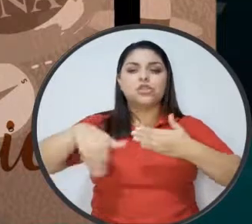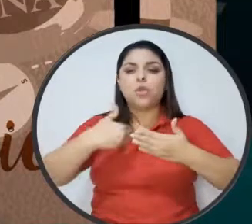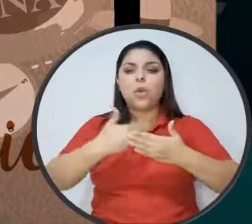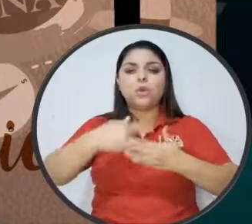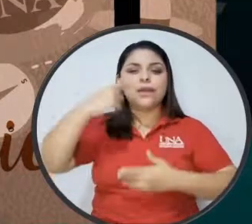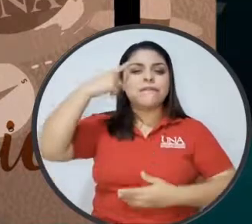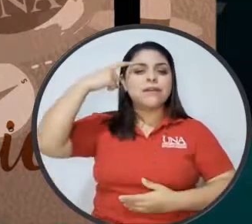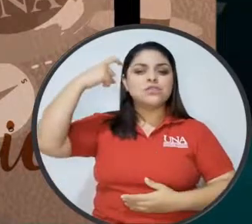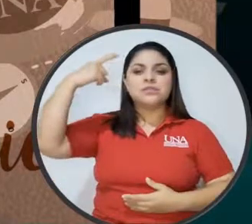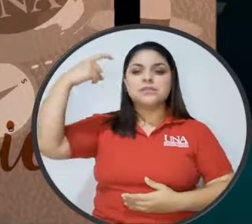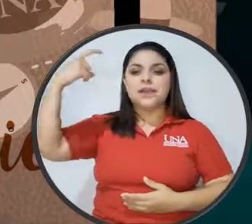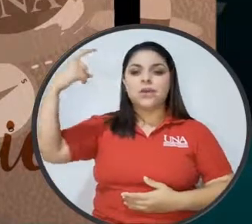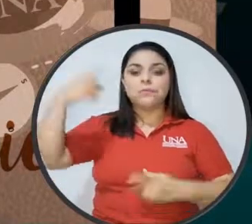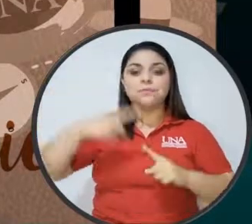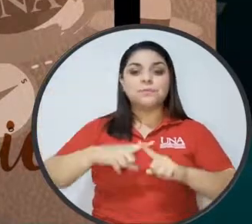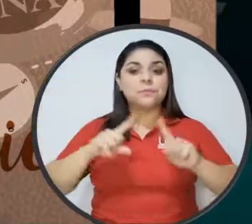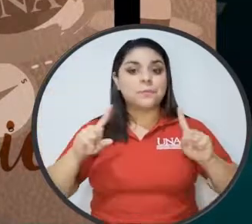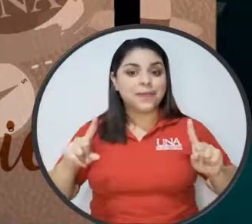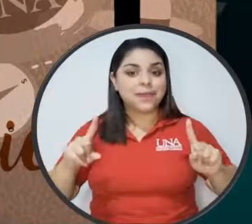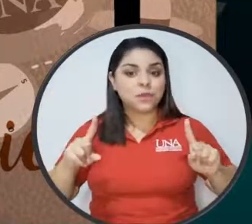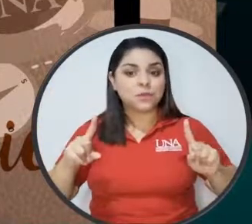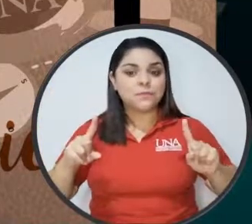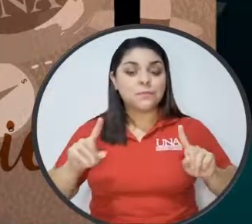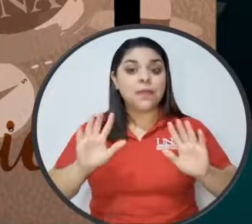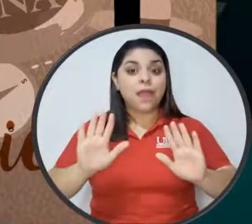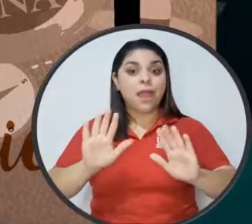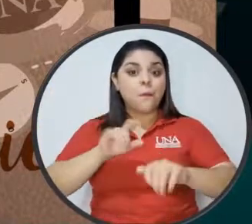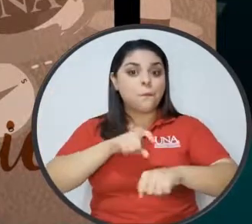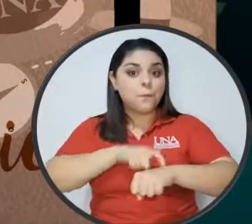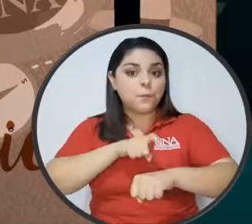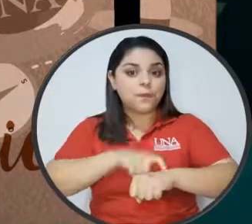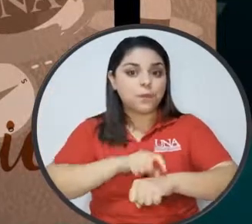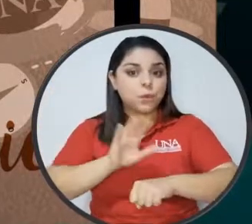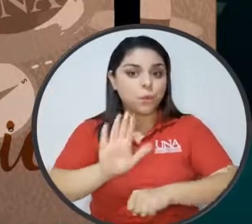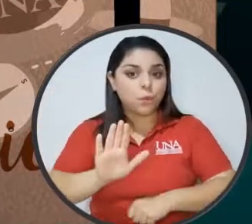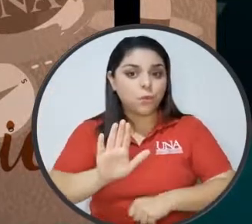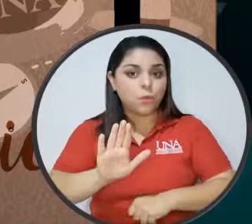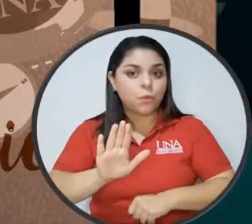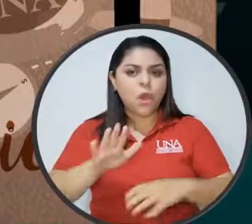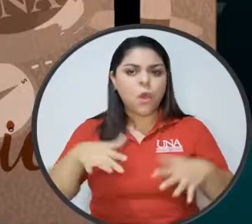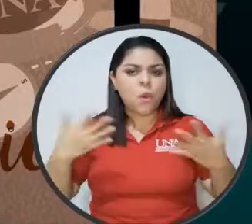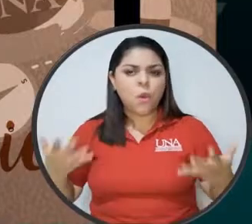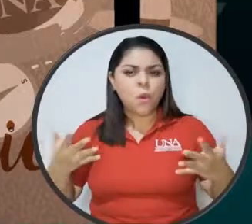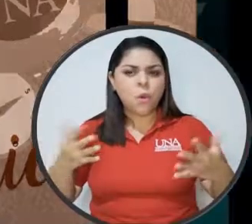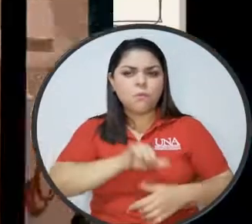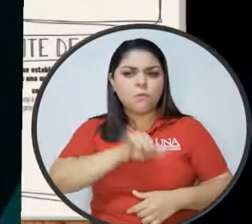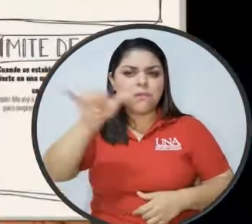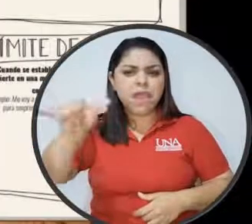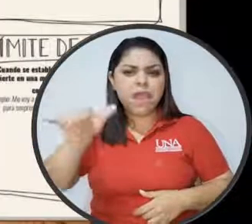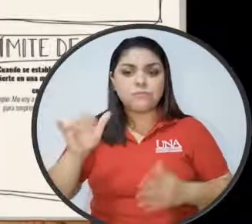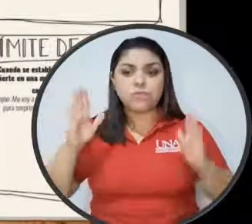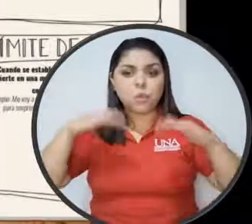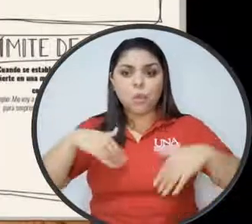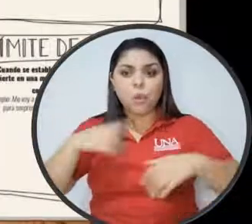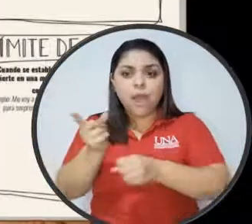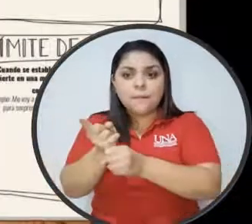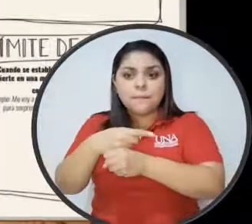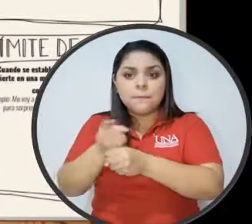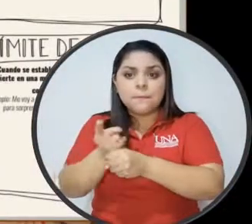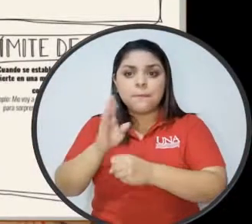había soñado. Pero, un momento, ¿cómo emprendería el viaje sin una